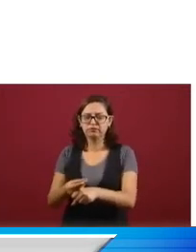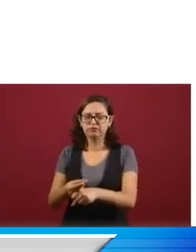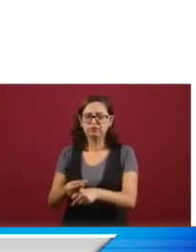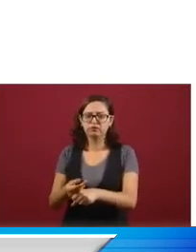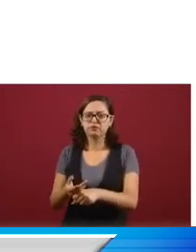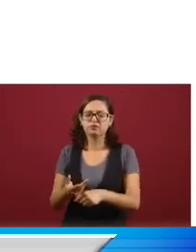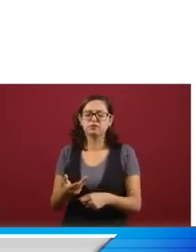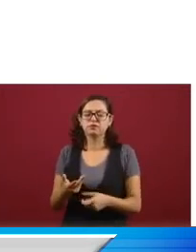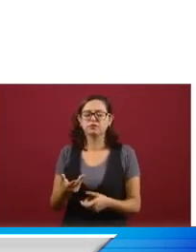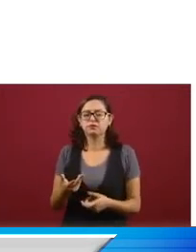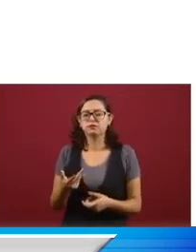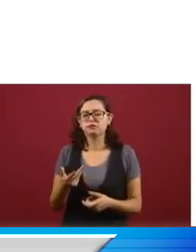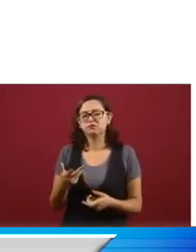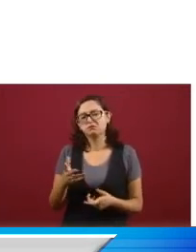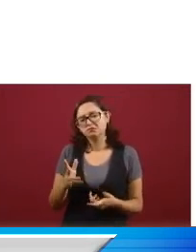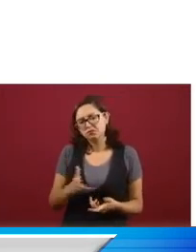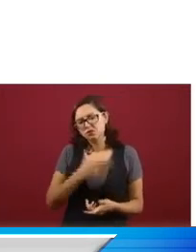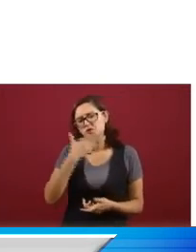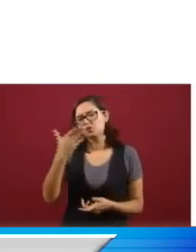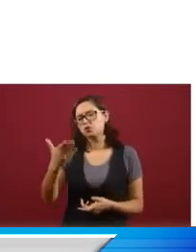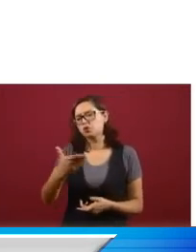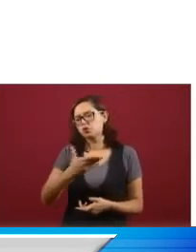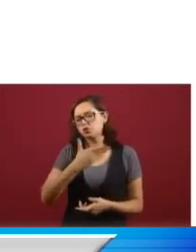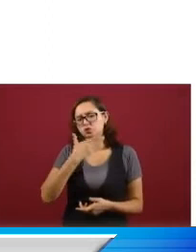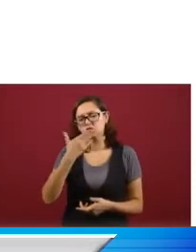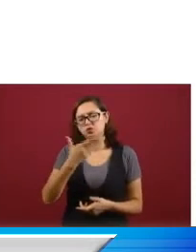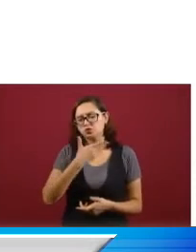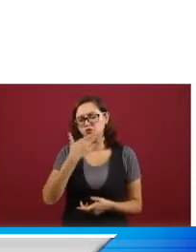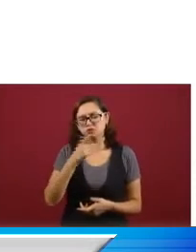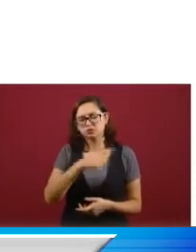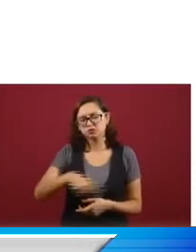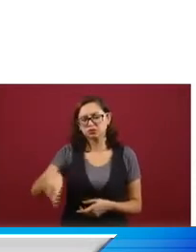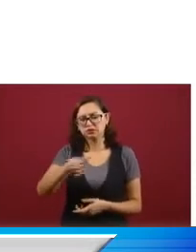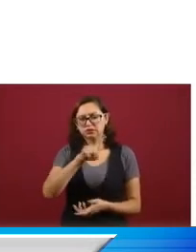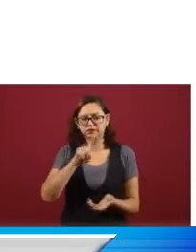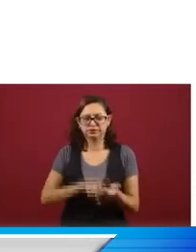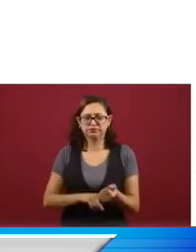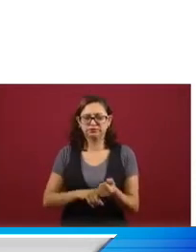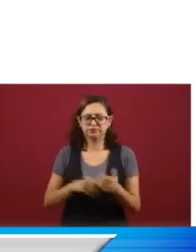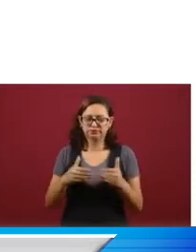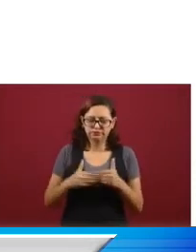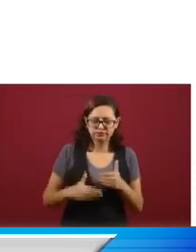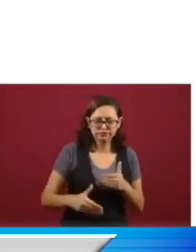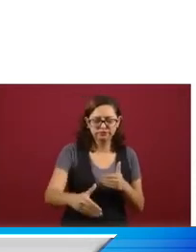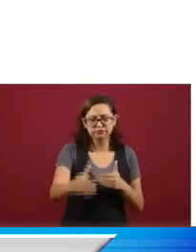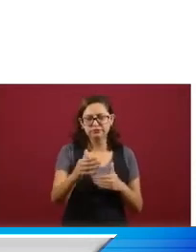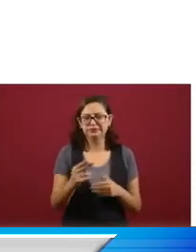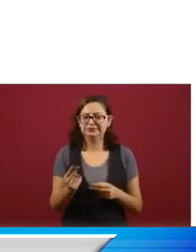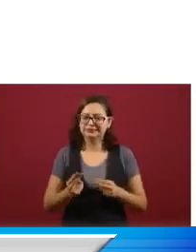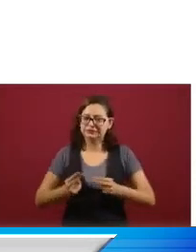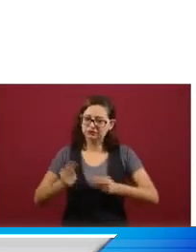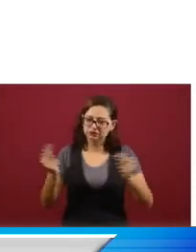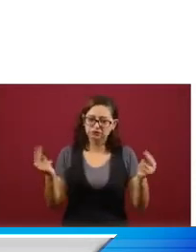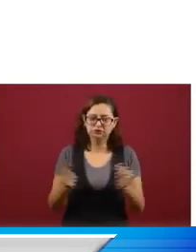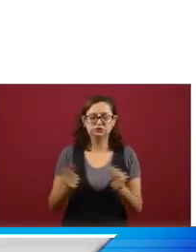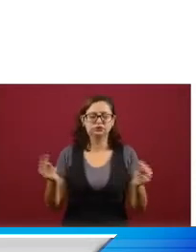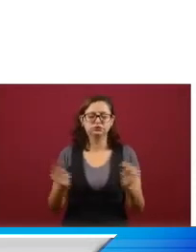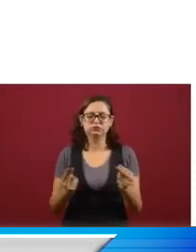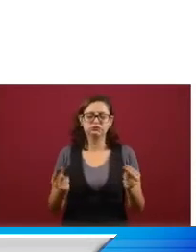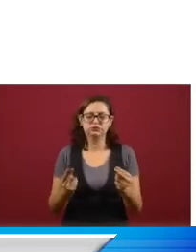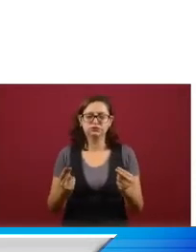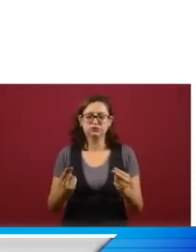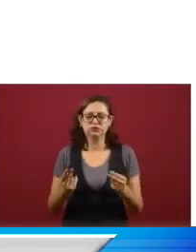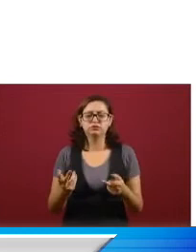Se mantendrá esta proporción para cumplir con el compromiso de no subir las tarifas eléctricas. Se modernizarán 60 hidroeléctricas construidas en los